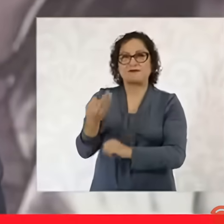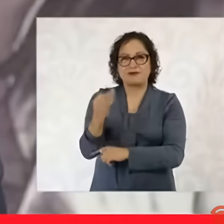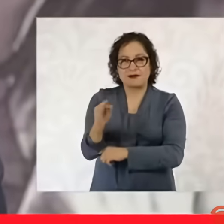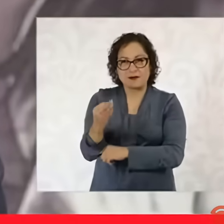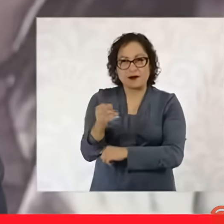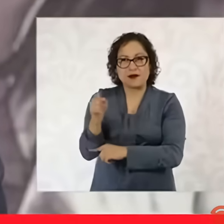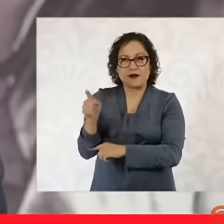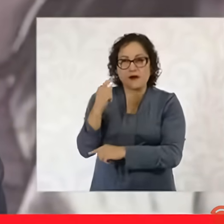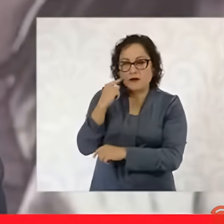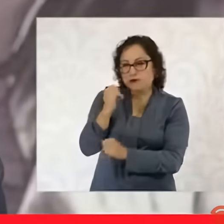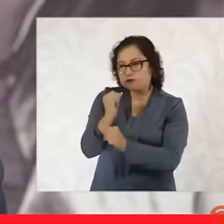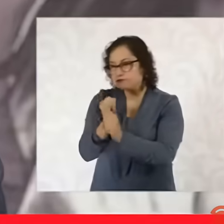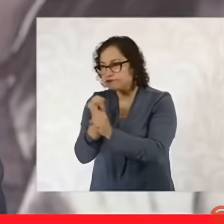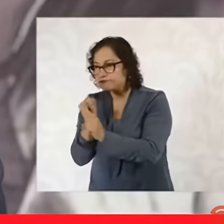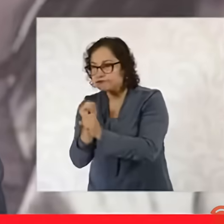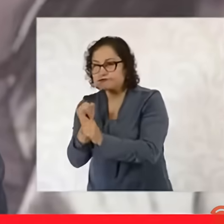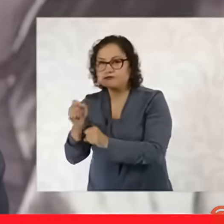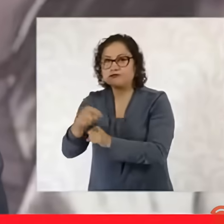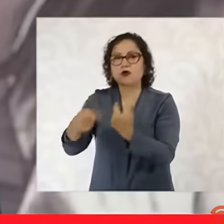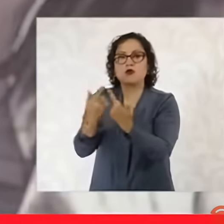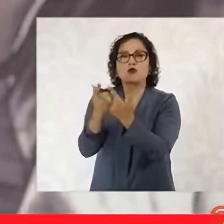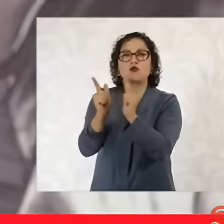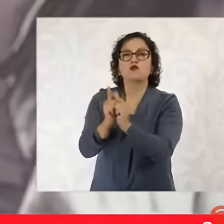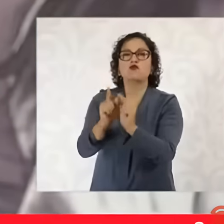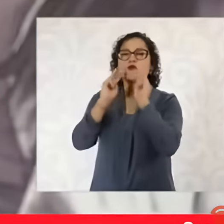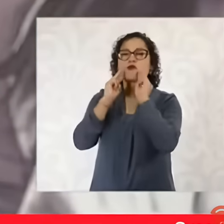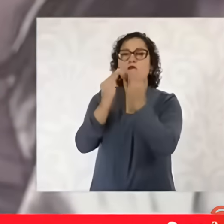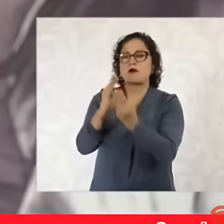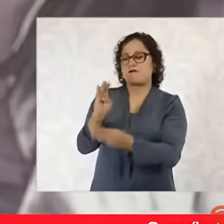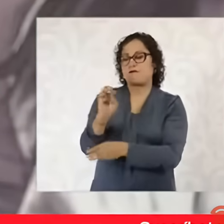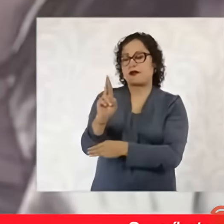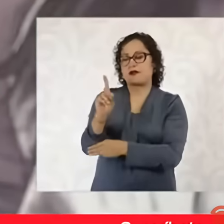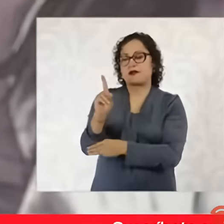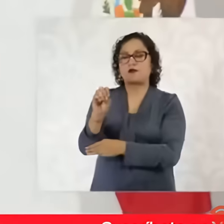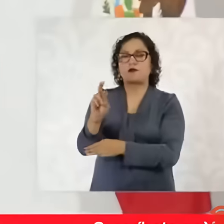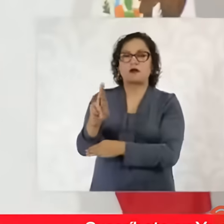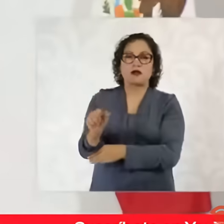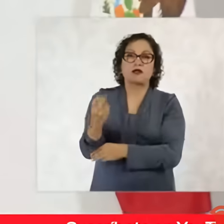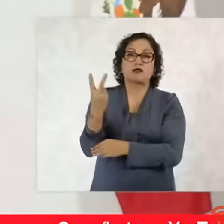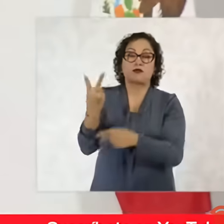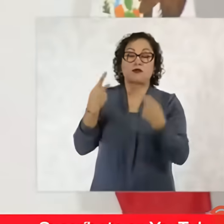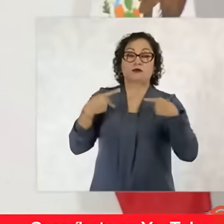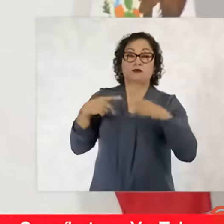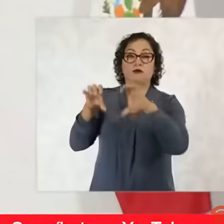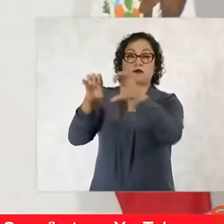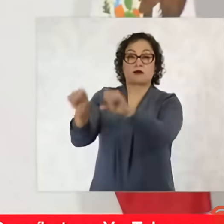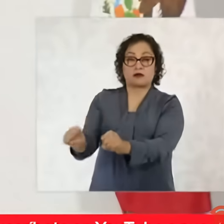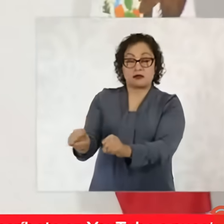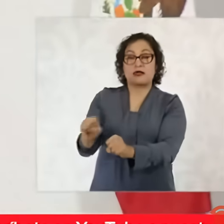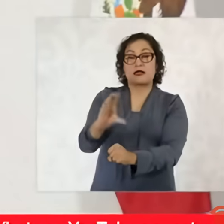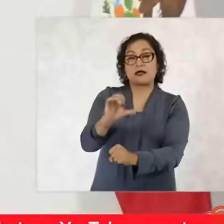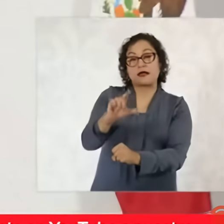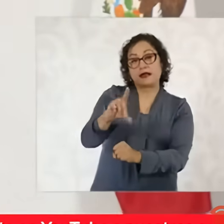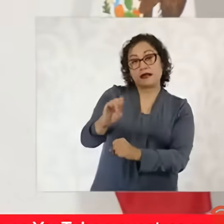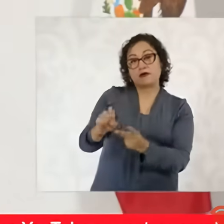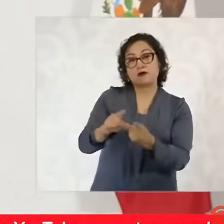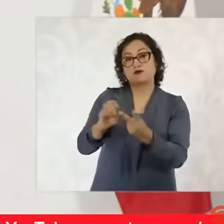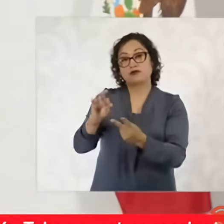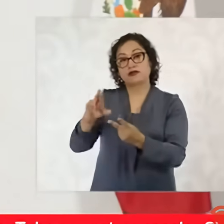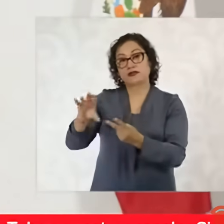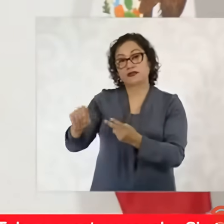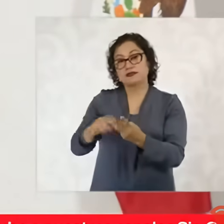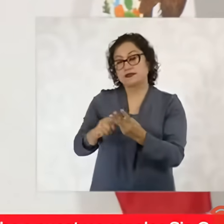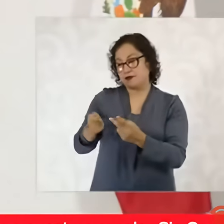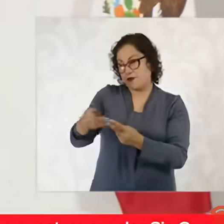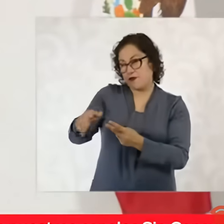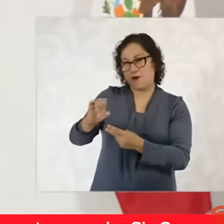objetivos prioritarios del grupo delictivo de La Barredora, entre los que destacan Carlos Tomás N., Francisco Javier N., alias El Guasón,